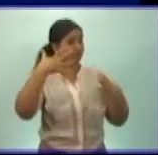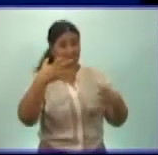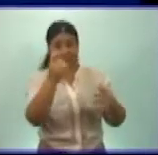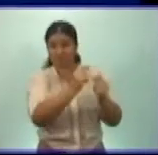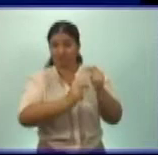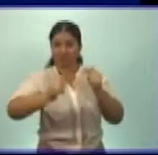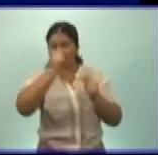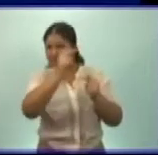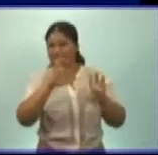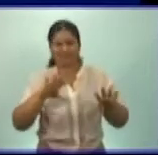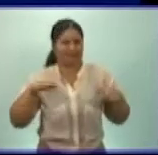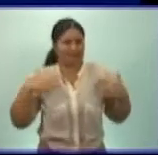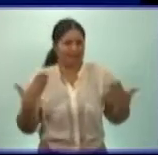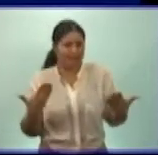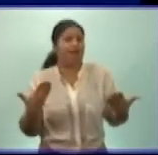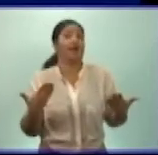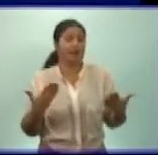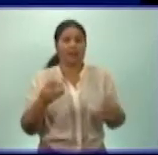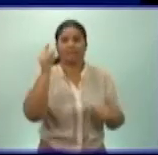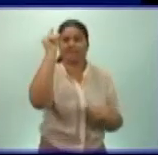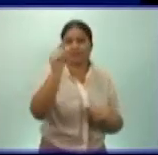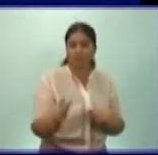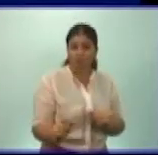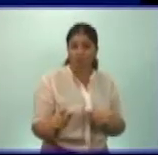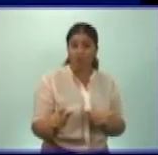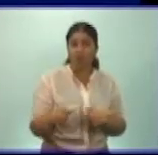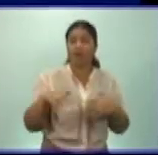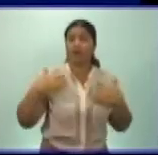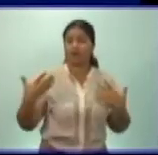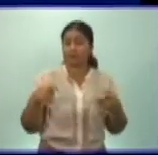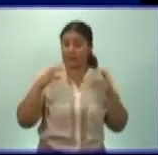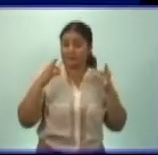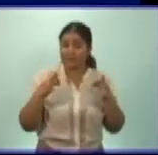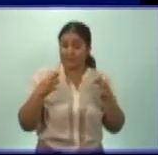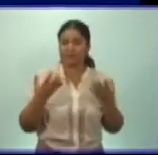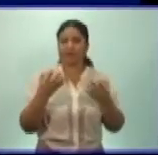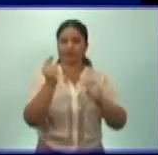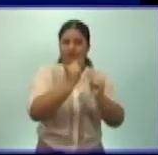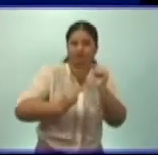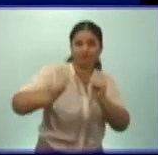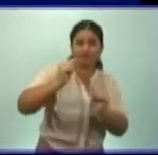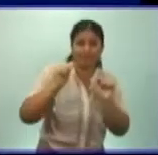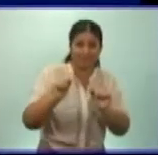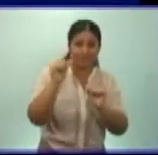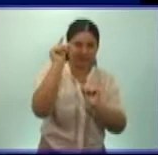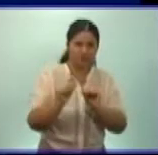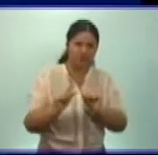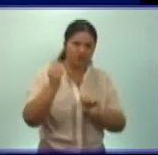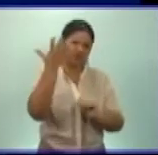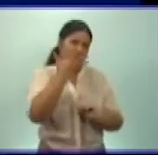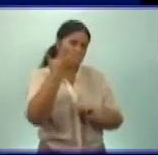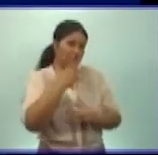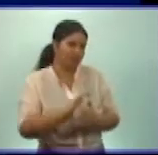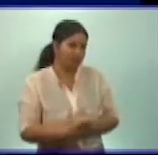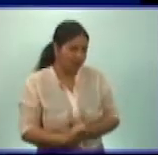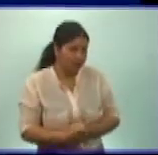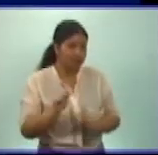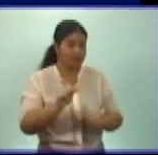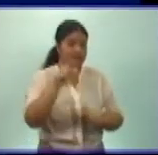suele ser común y corriente y representa un arquetipo, es decir,